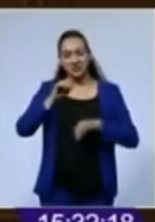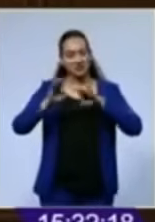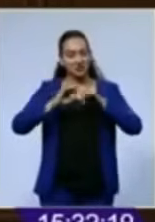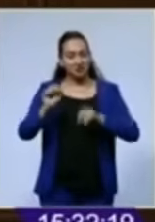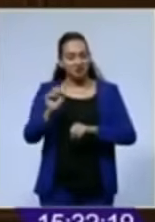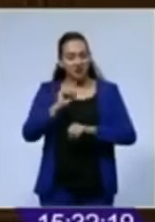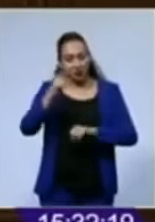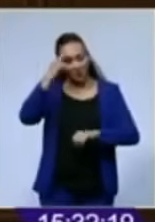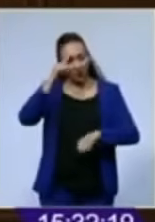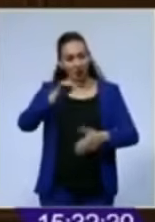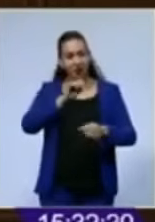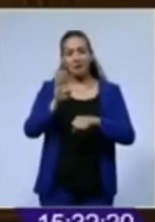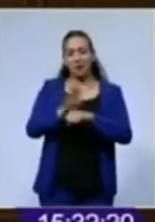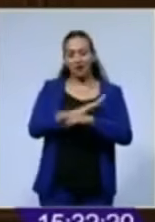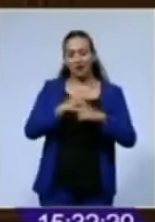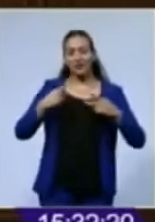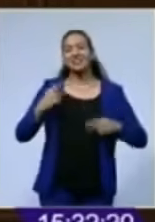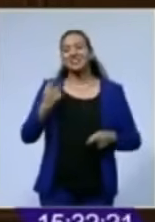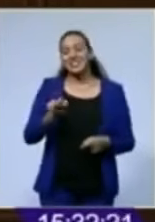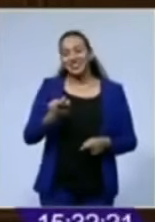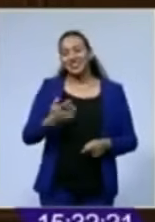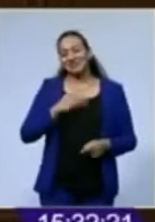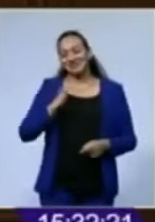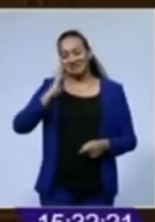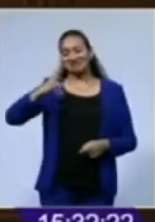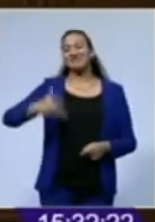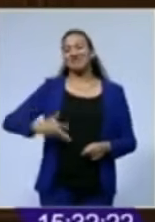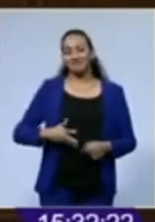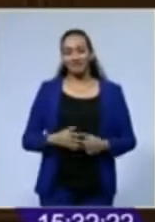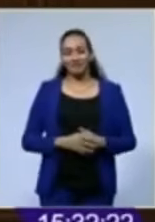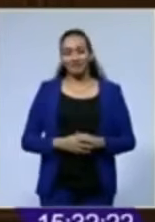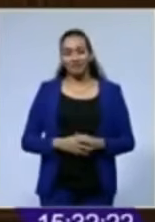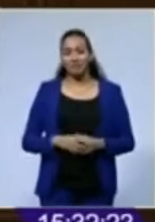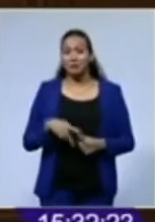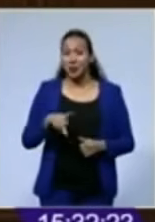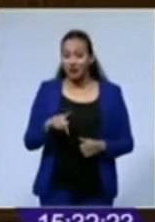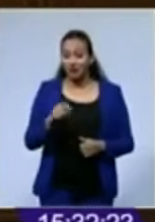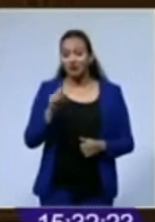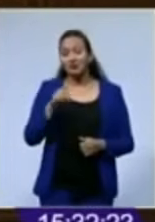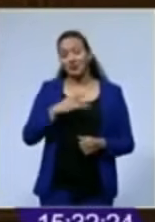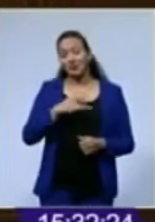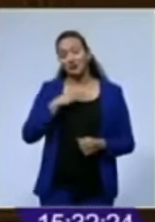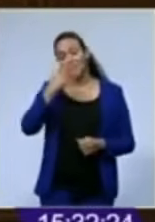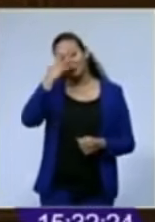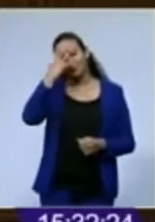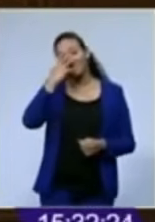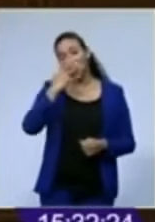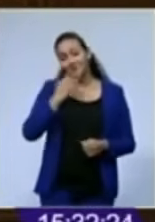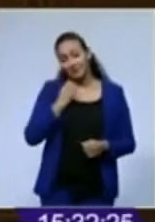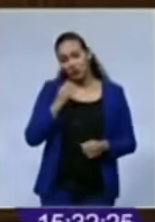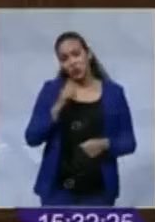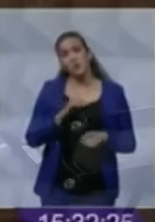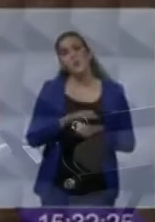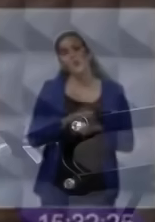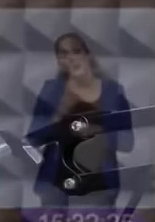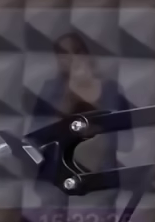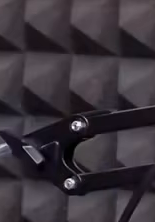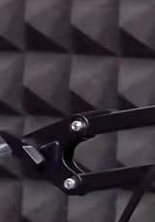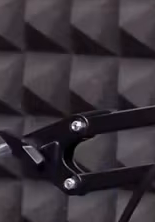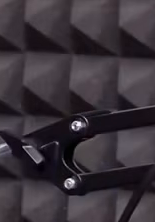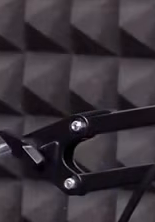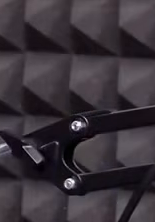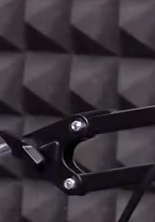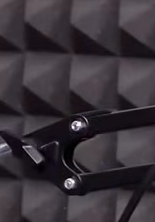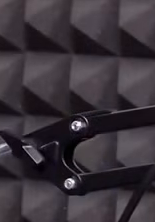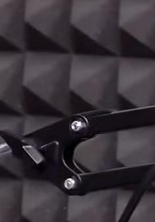muchos aplausos porque cuando terminó su discurso Pues los asistentes se pararon y es fue su forma de Eh pues darle las